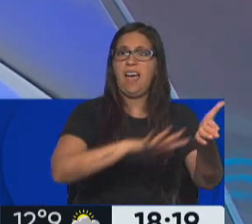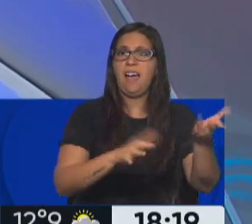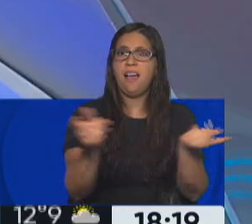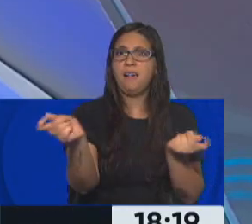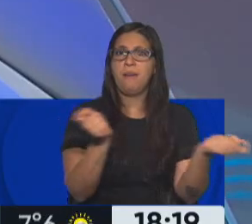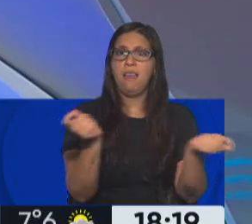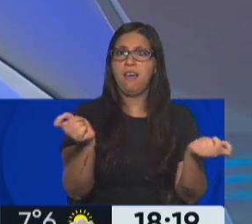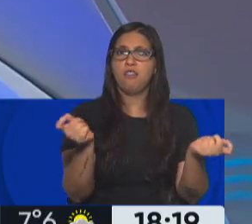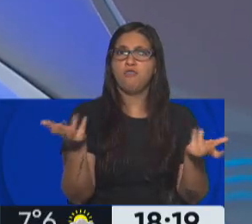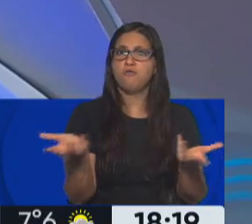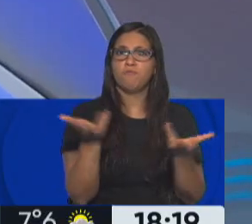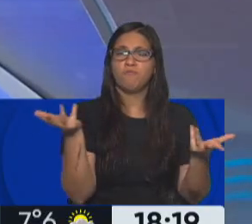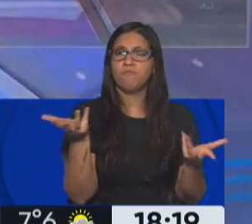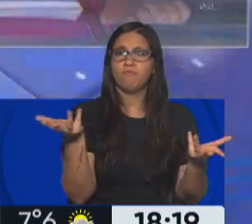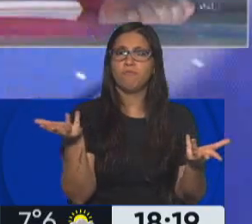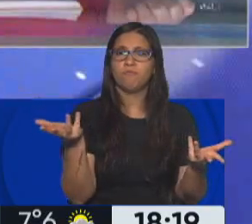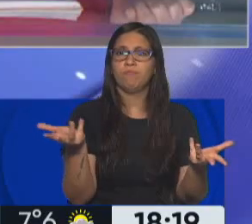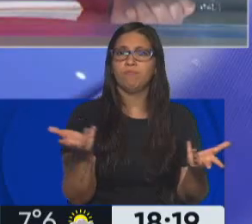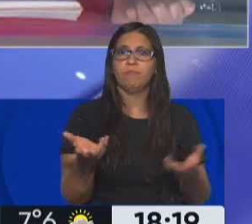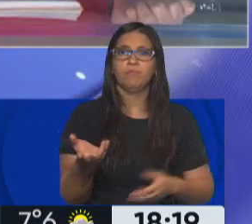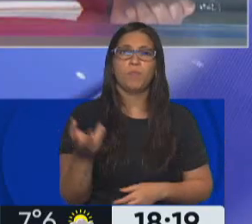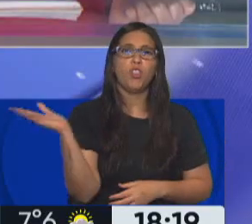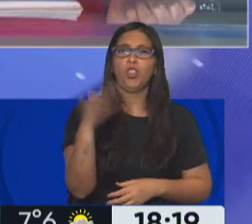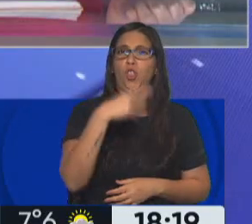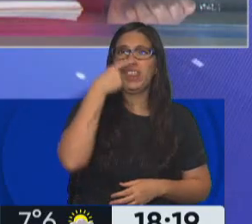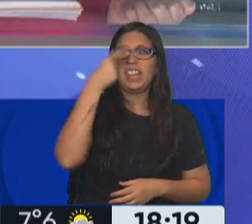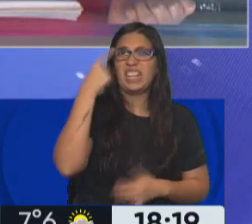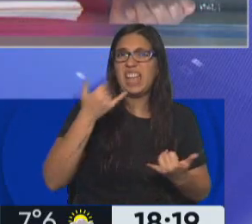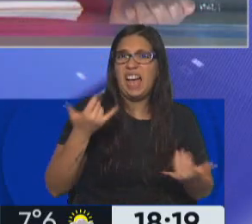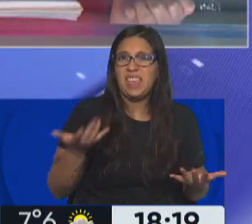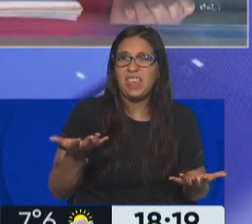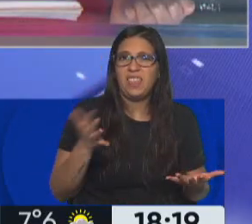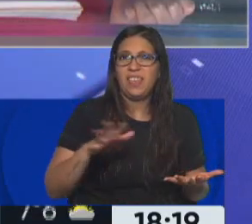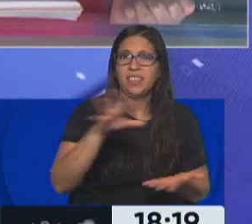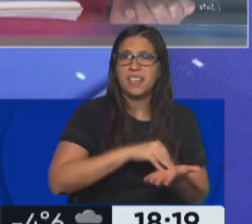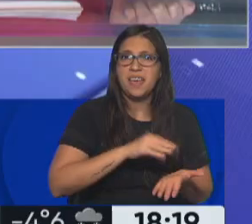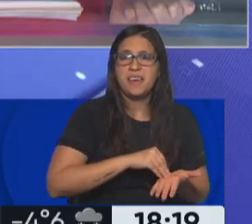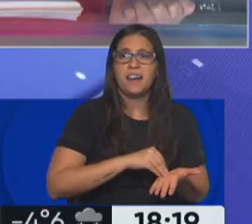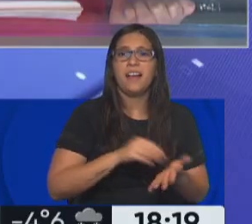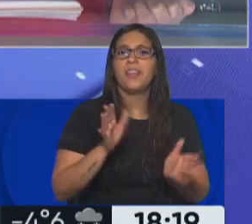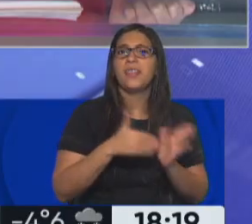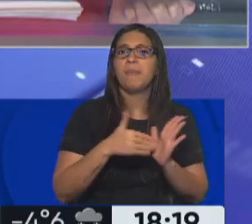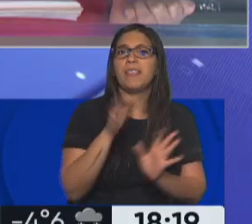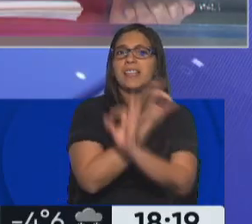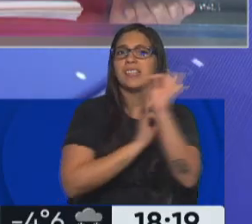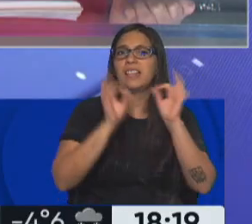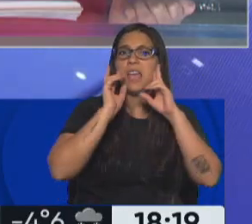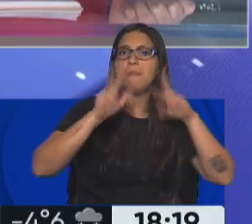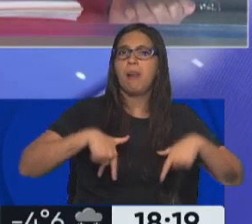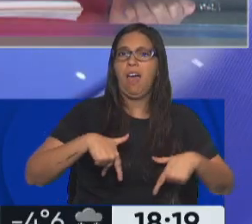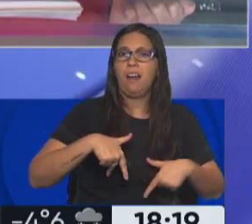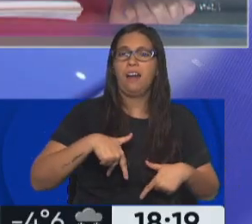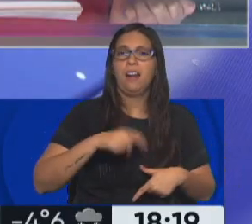de intervención en Siria? Sí, que tienen intereses concretos. Sí. Yo creo que el interés y la estrategia de Netanyahu es clara,